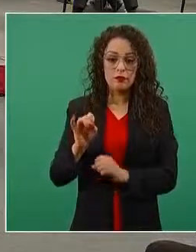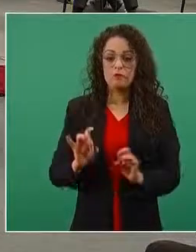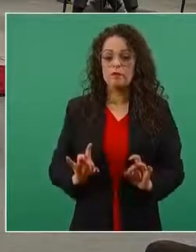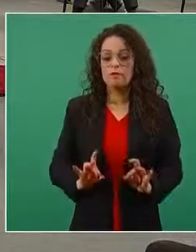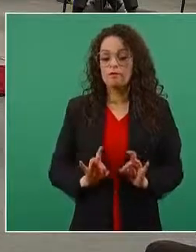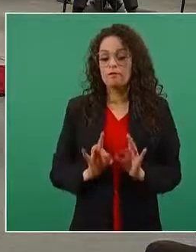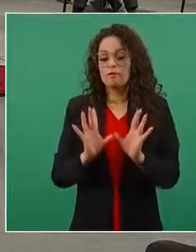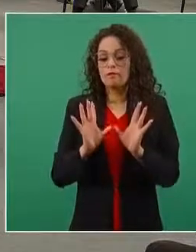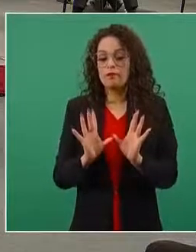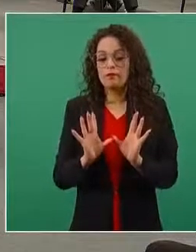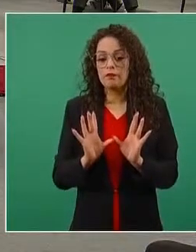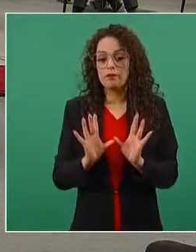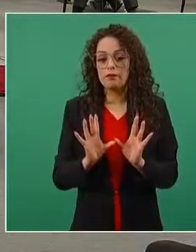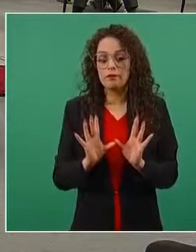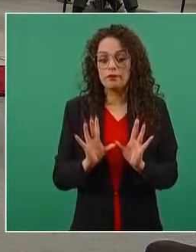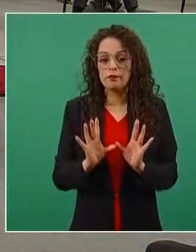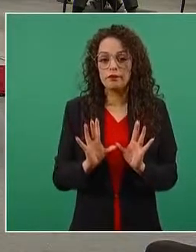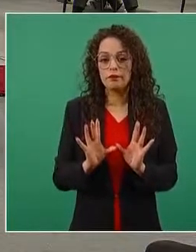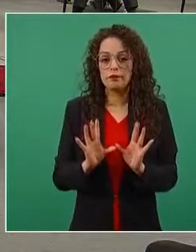no